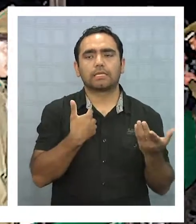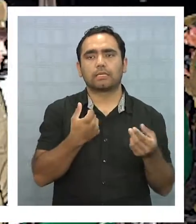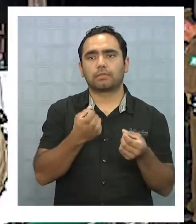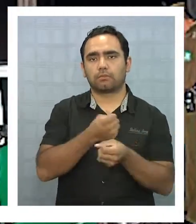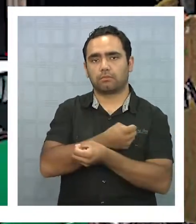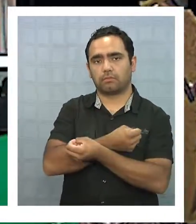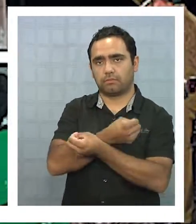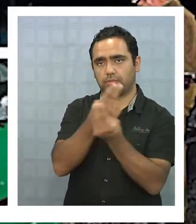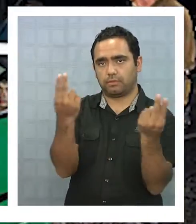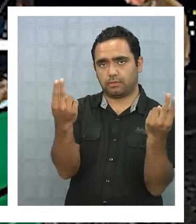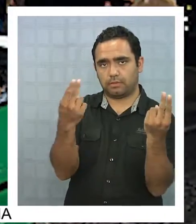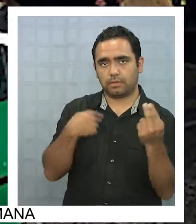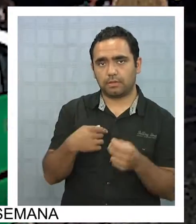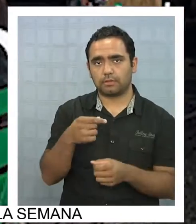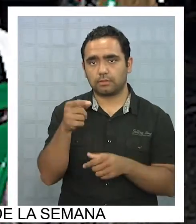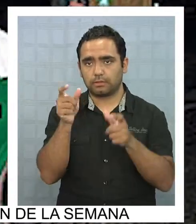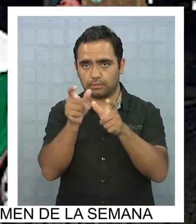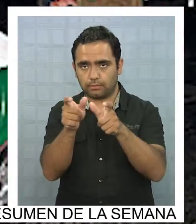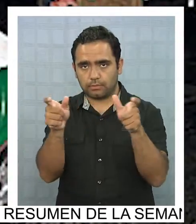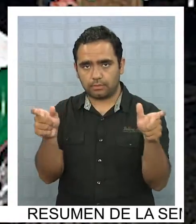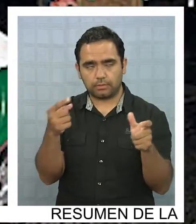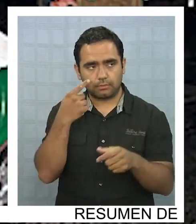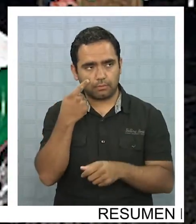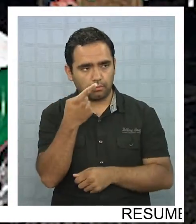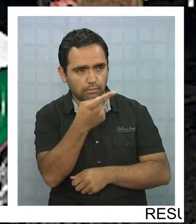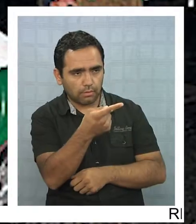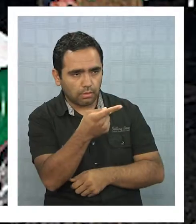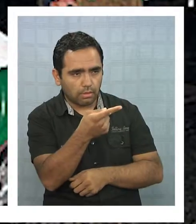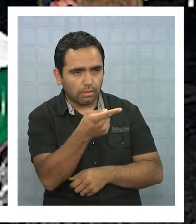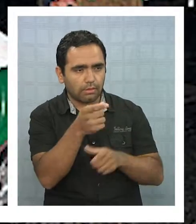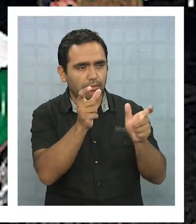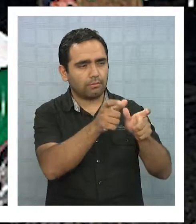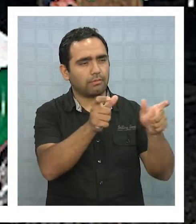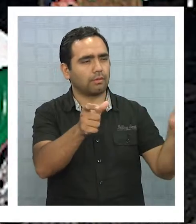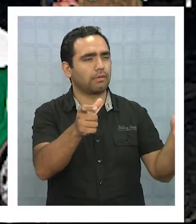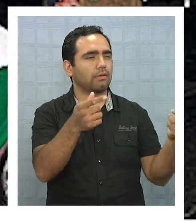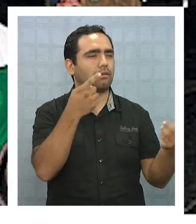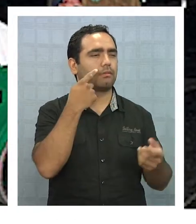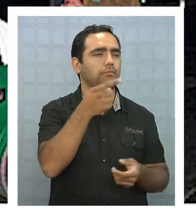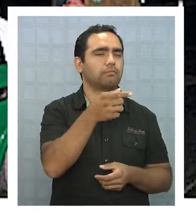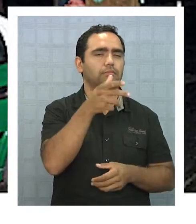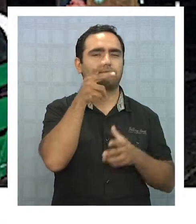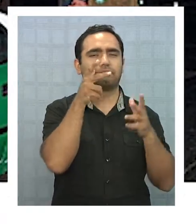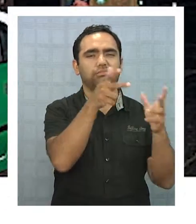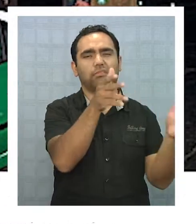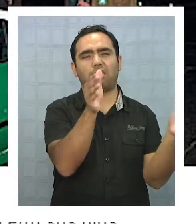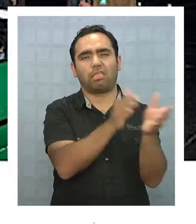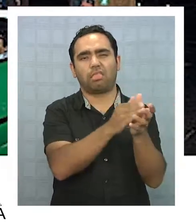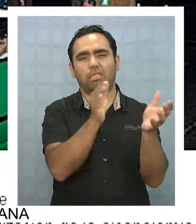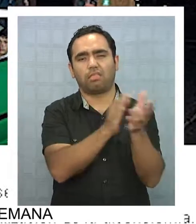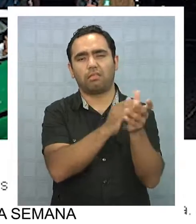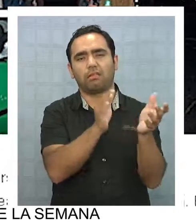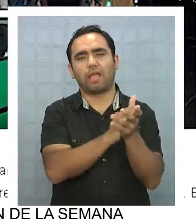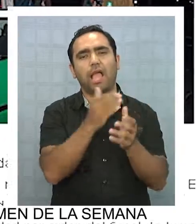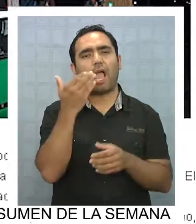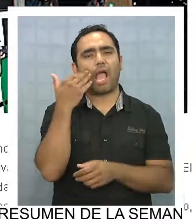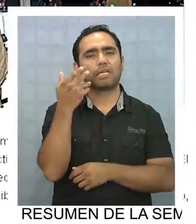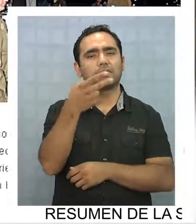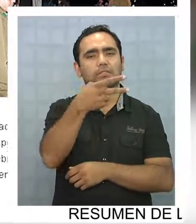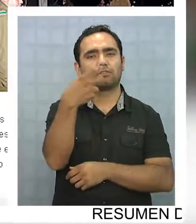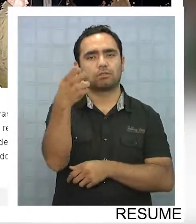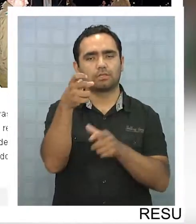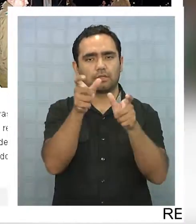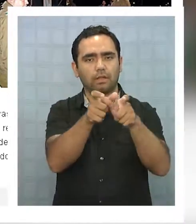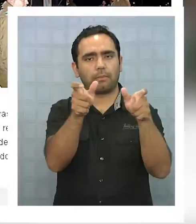época, el edil fue esposado entre aplausos que brotaron espontáneamente de parte de los casi 200 curiosos